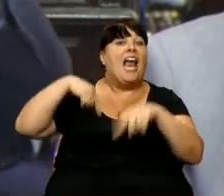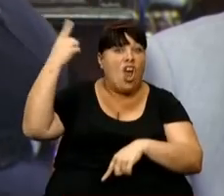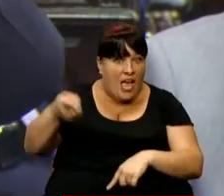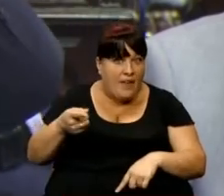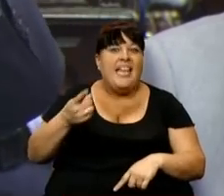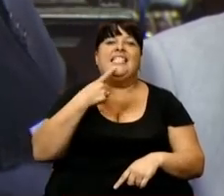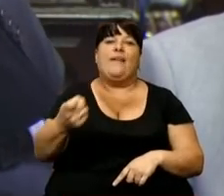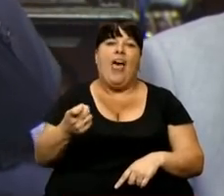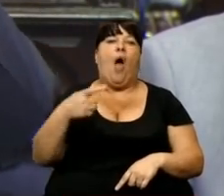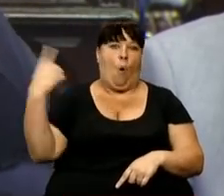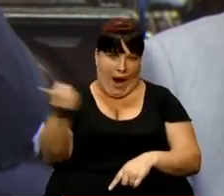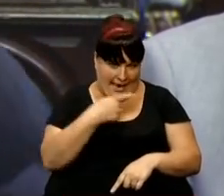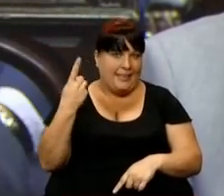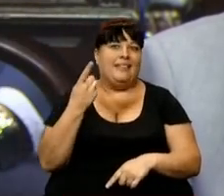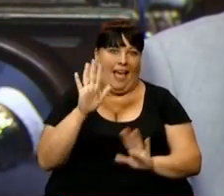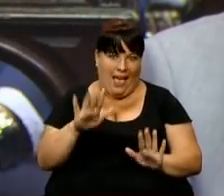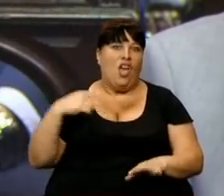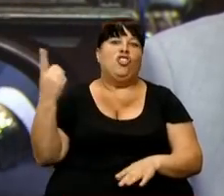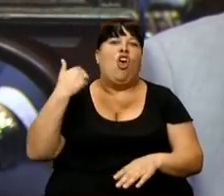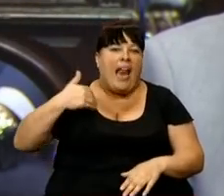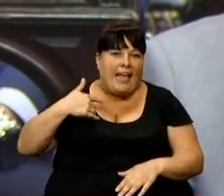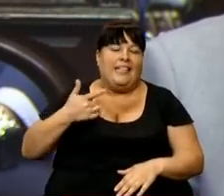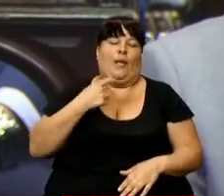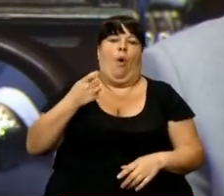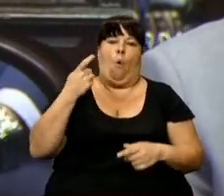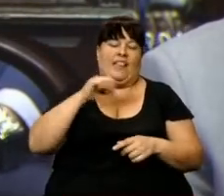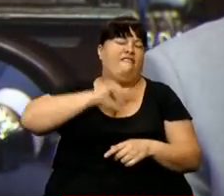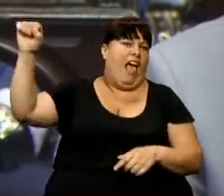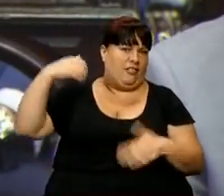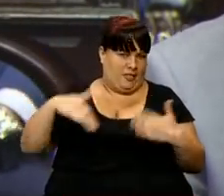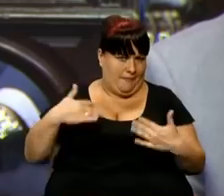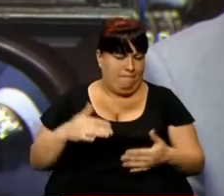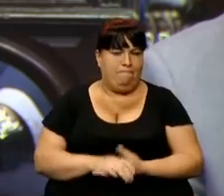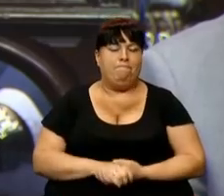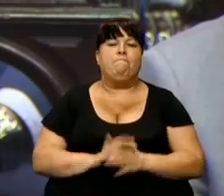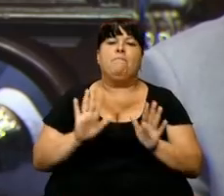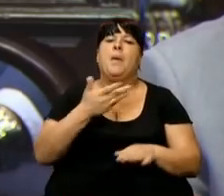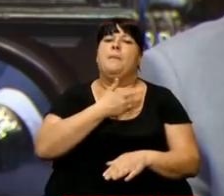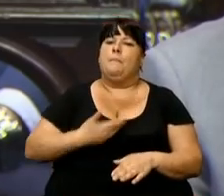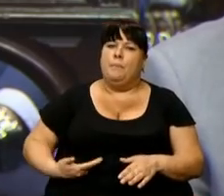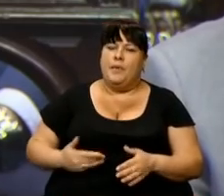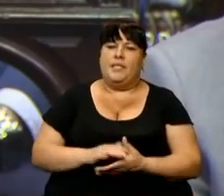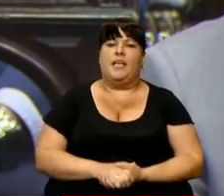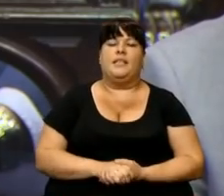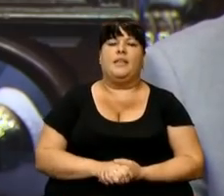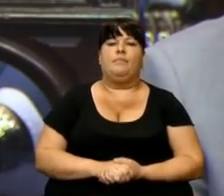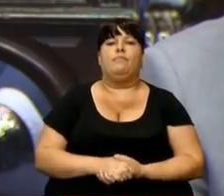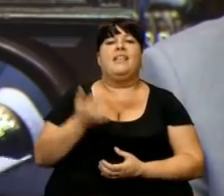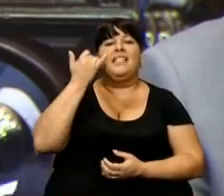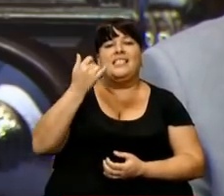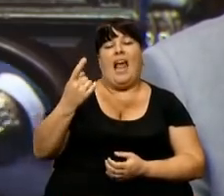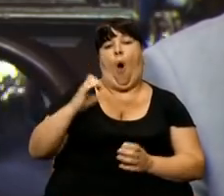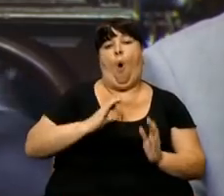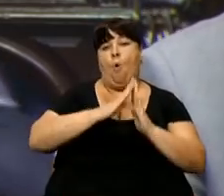van a sentir en el lomo, desgraciadamente, todos los argentinos. Señor presidente, luego de